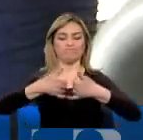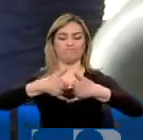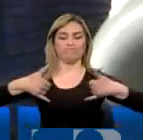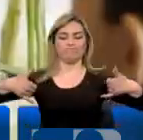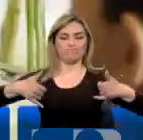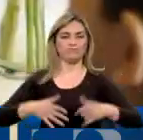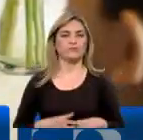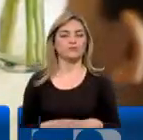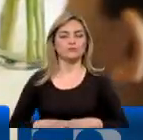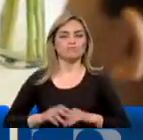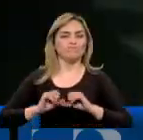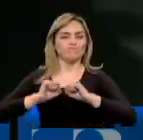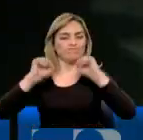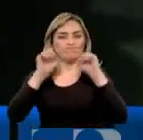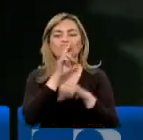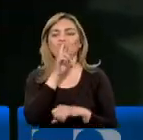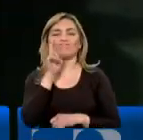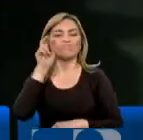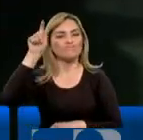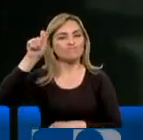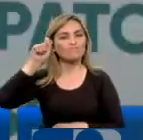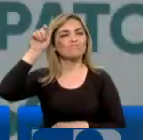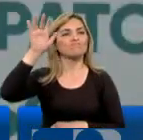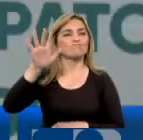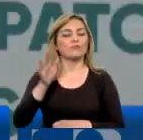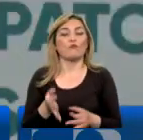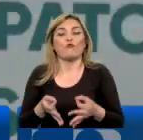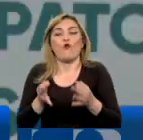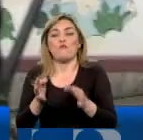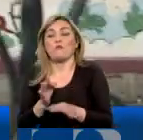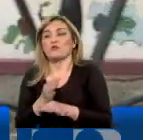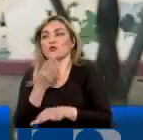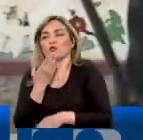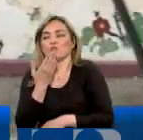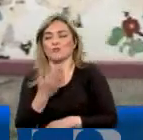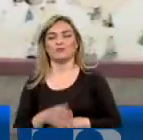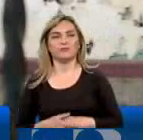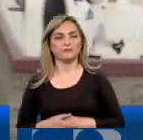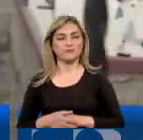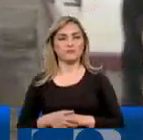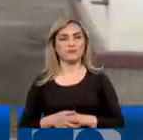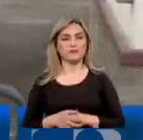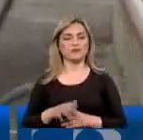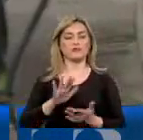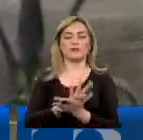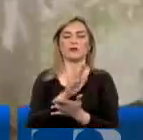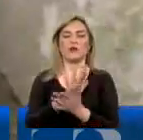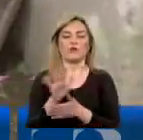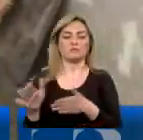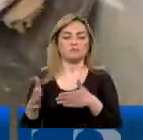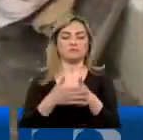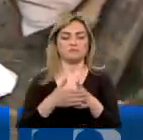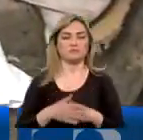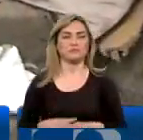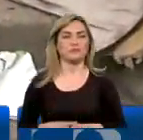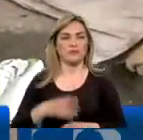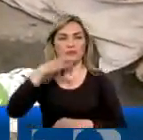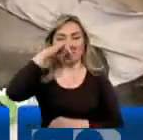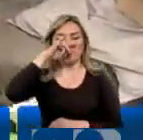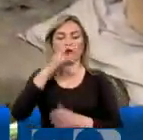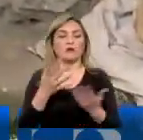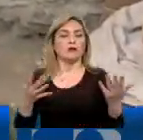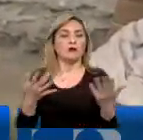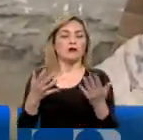los gimnasios, restaurantes y cines encontraron formas de funcionar. Pero las escuelas siguen cerradas y los niños se